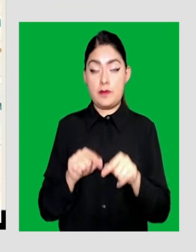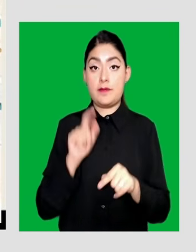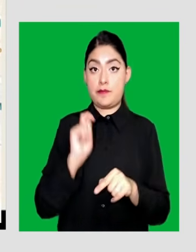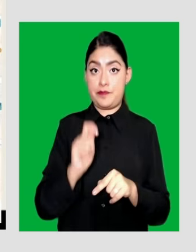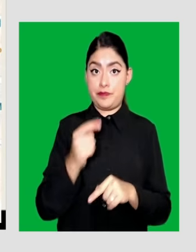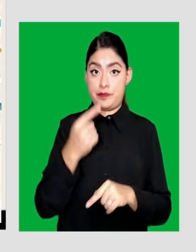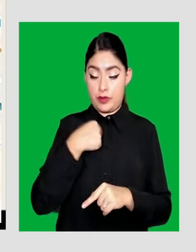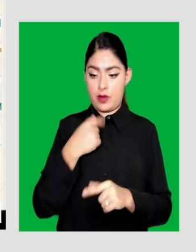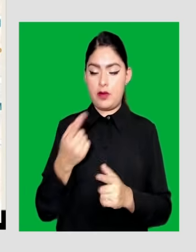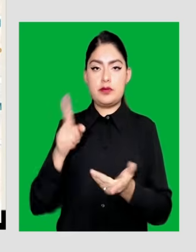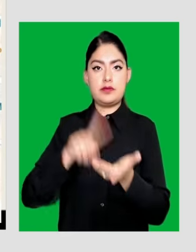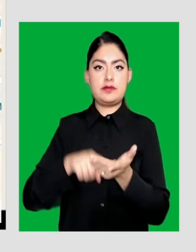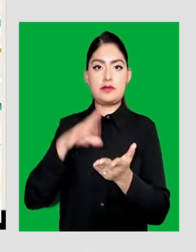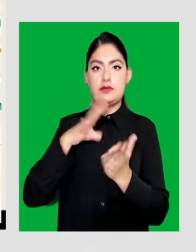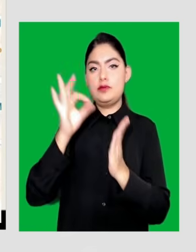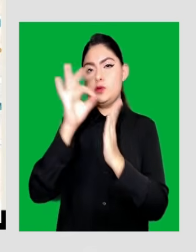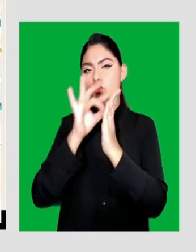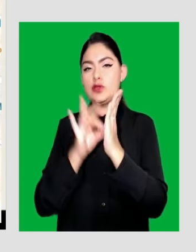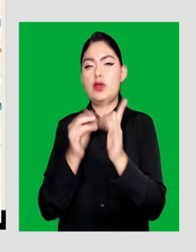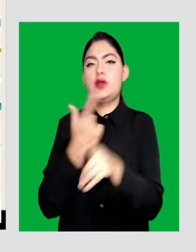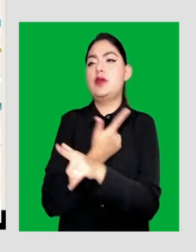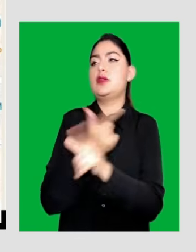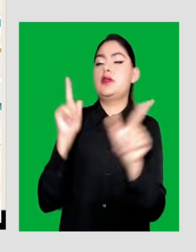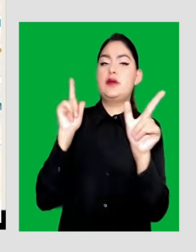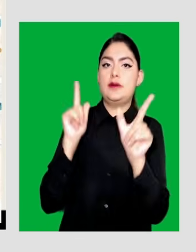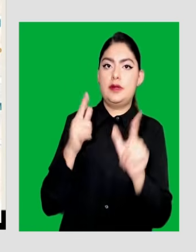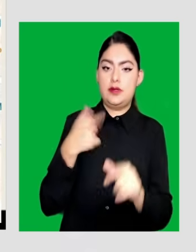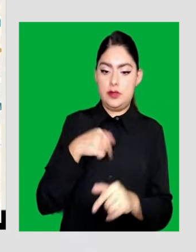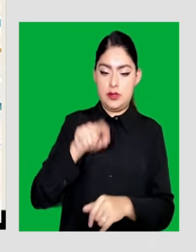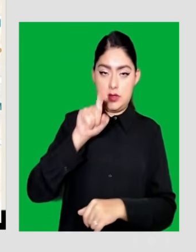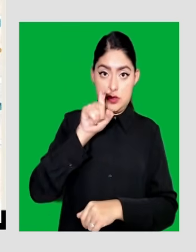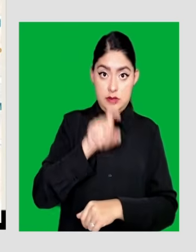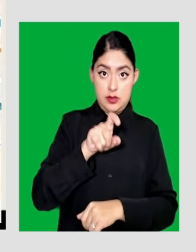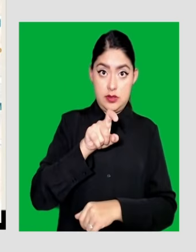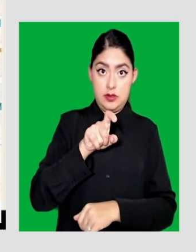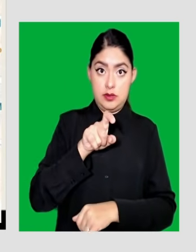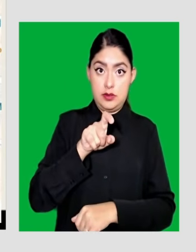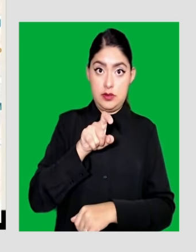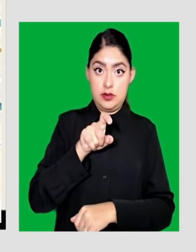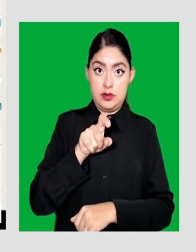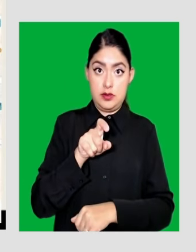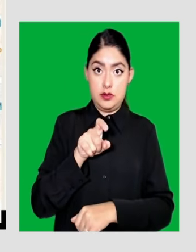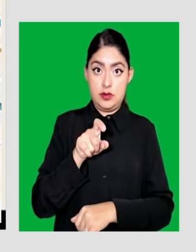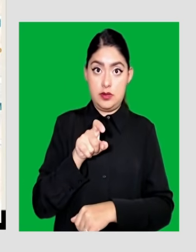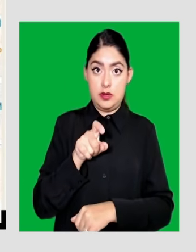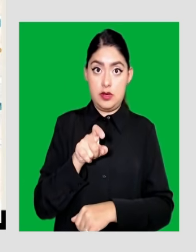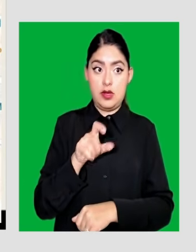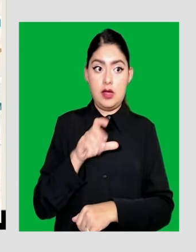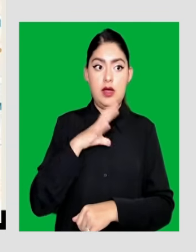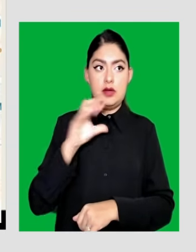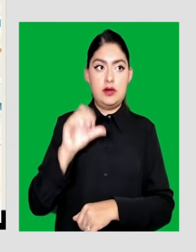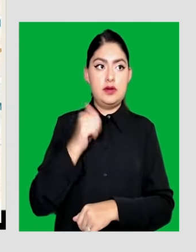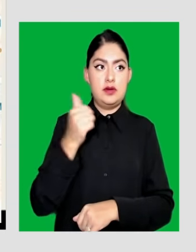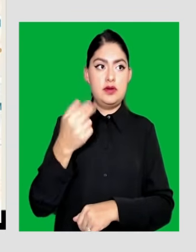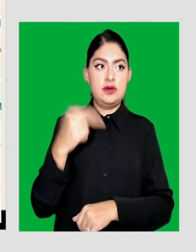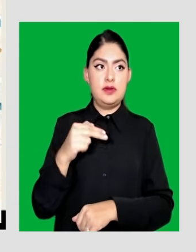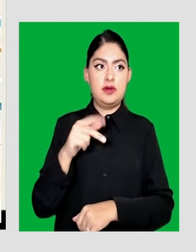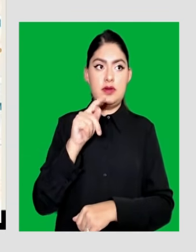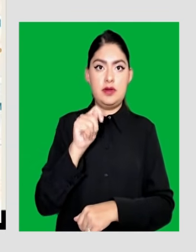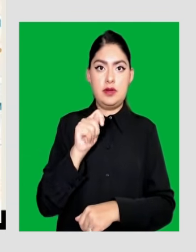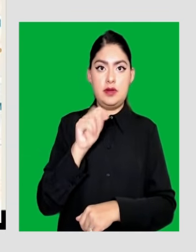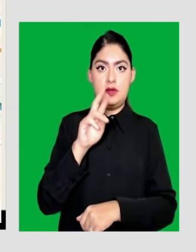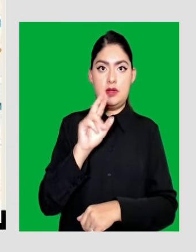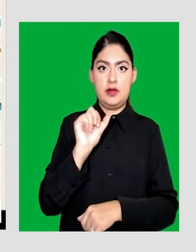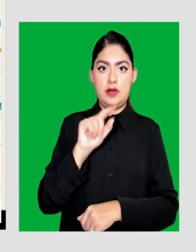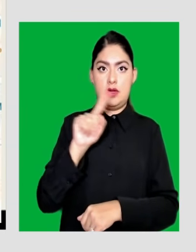carpeta, en nuestro proyecto de My Maps. Lo siguiente que vamos a crear es un polígono.